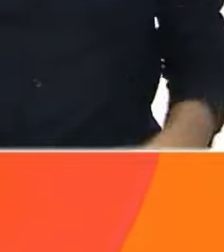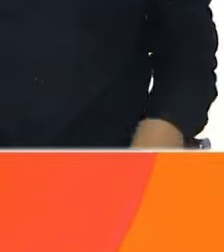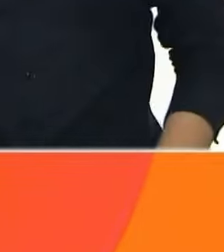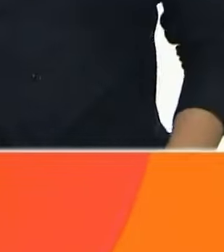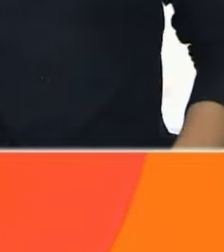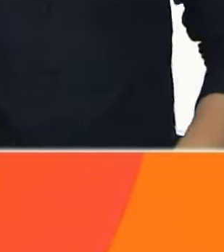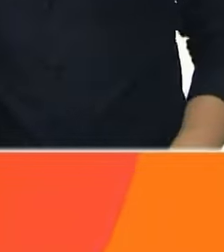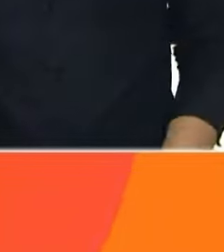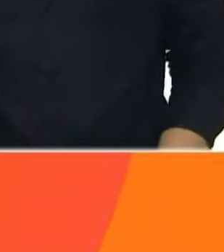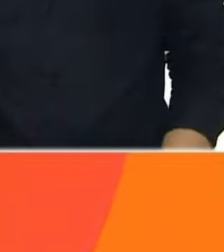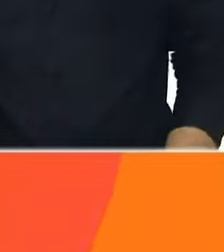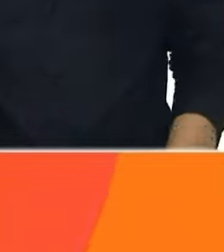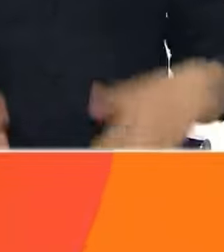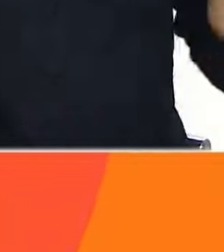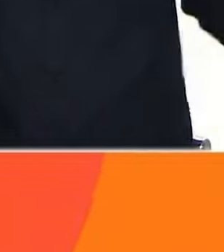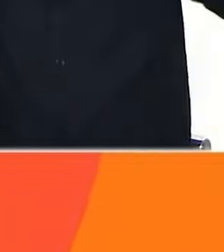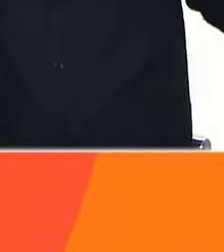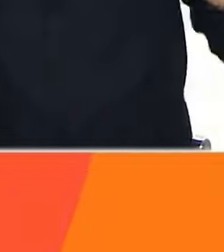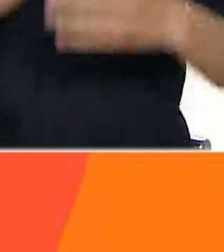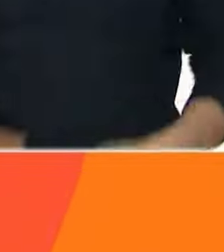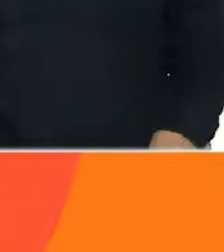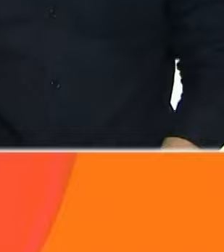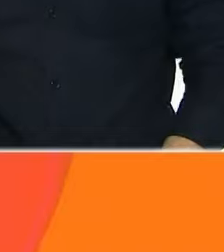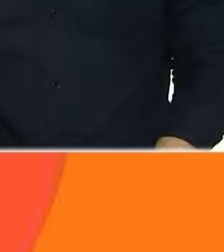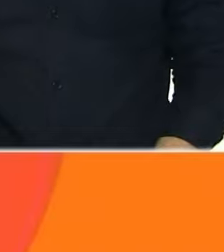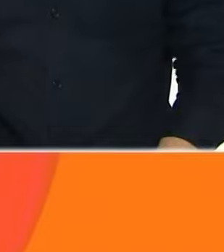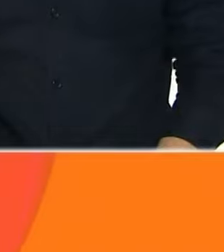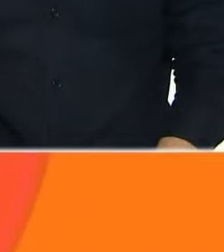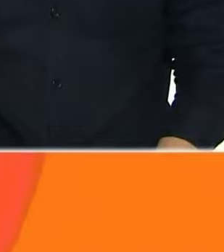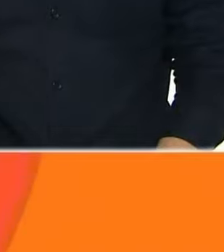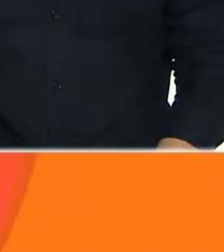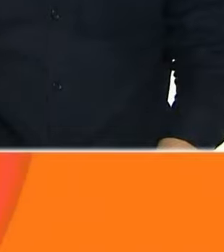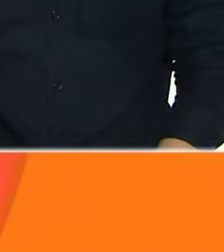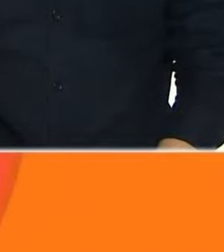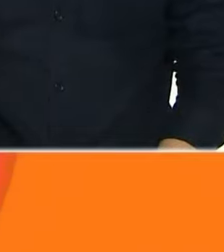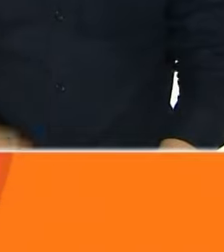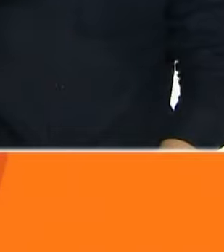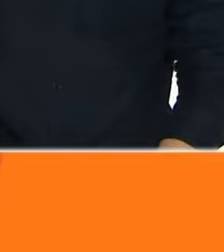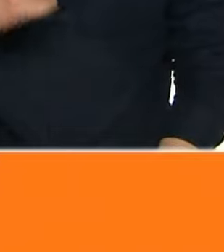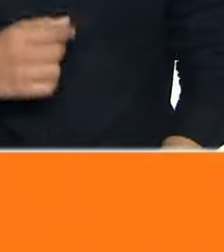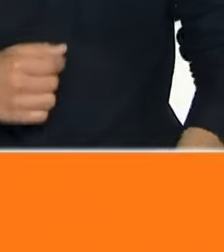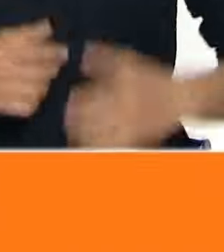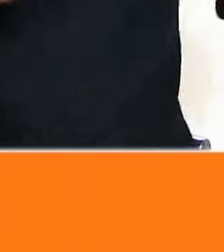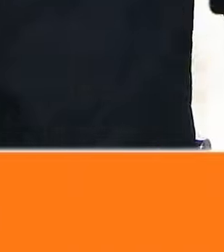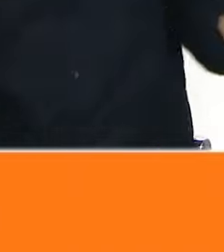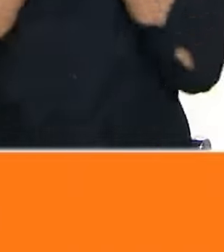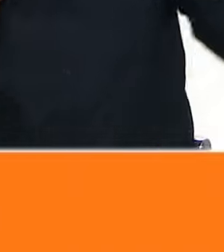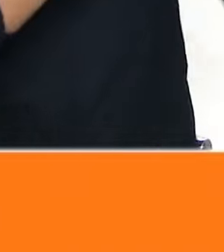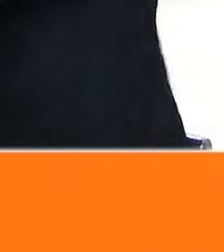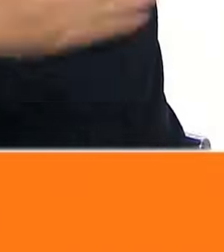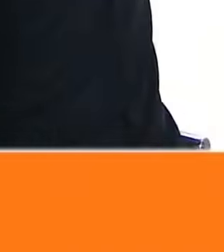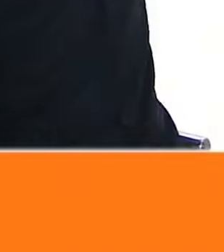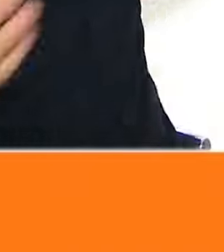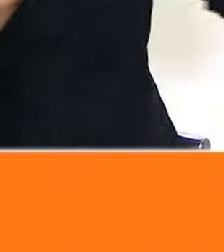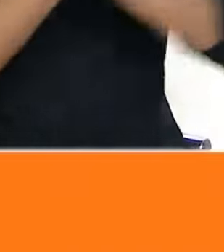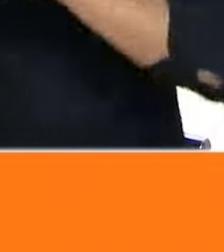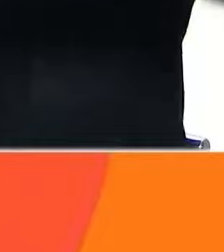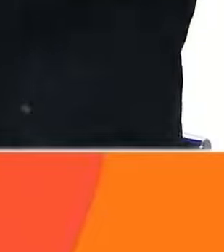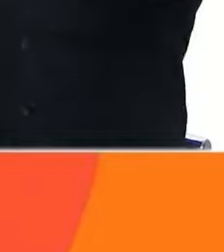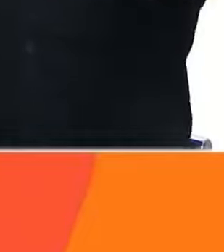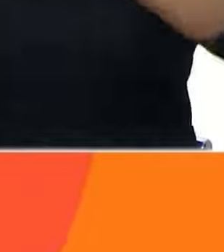sentado. Uno con los brazos, tal vez. Movimiento de brazos. Ah. El 1, 2, 3. Ahí está. 2. Ya, ese.